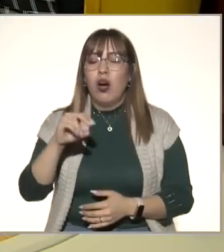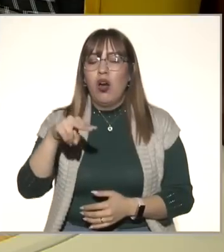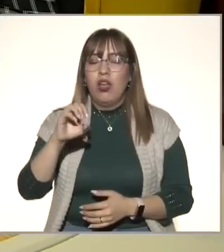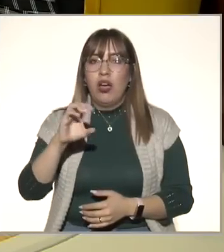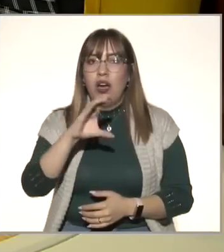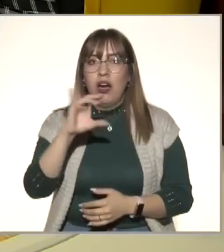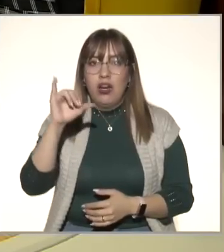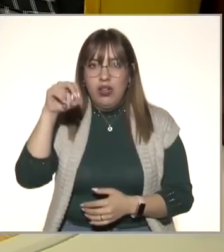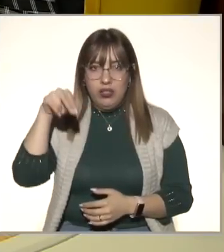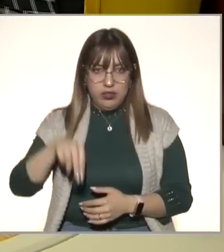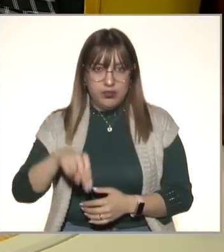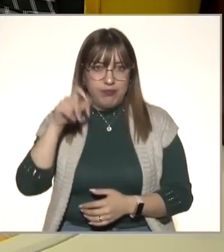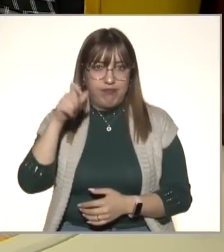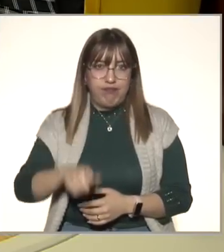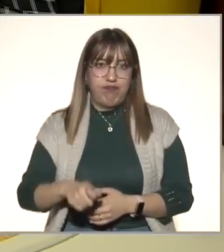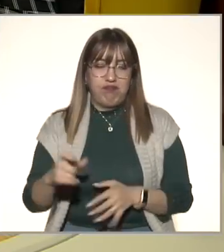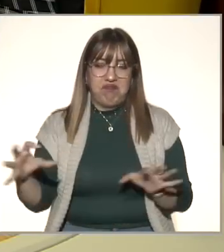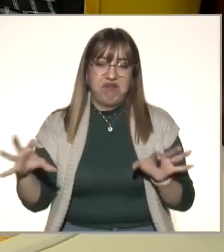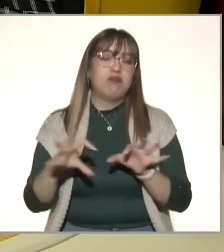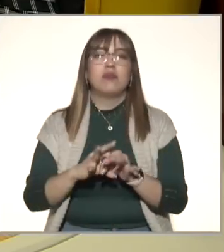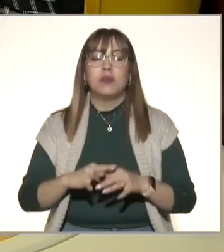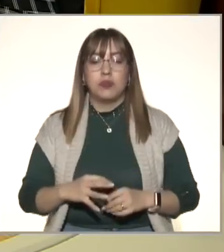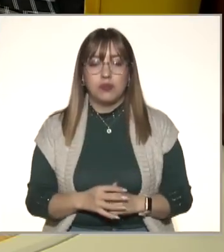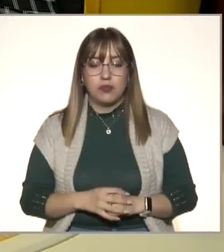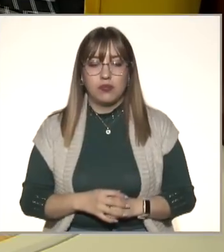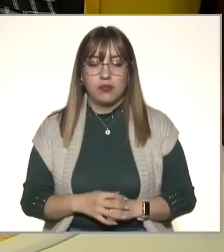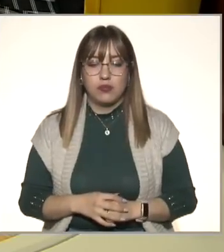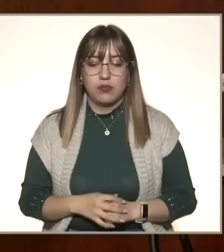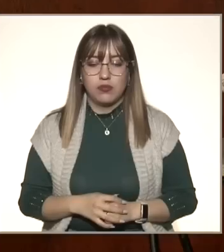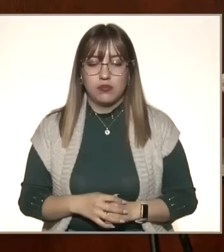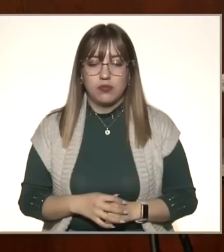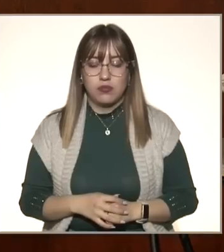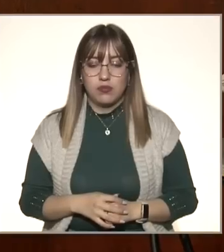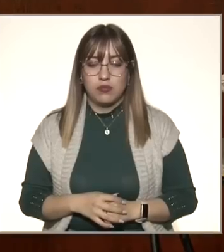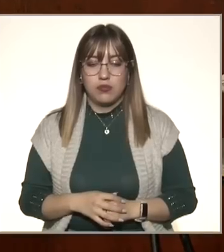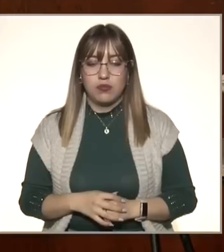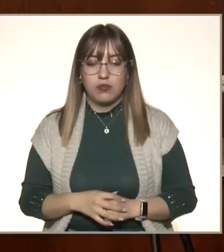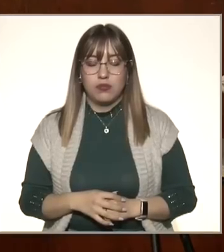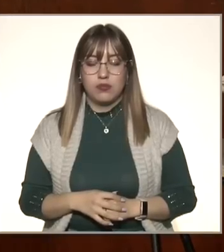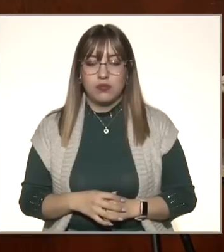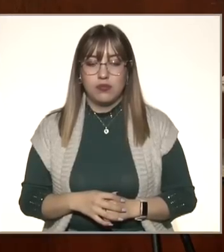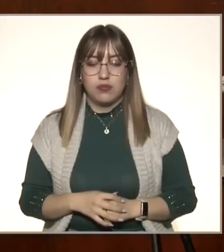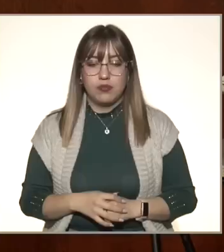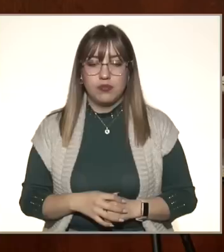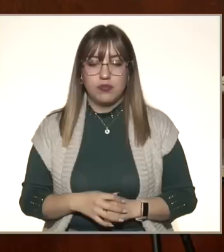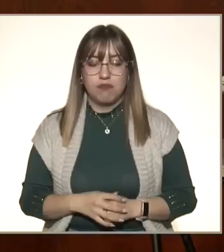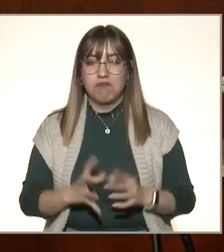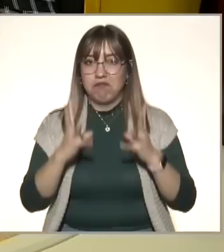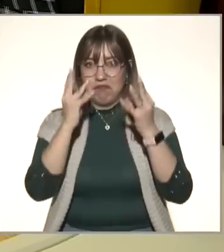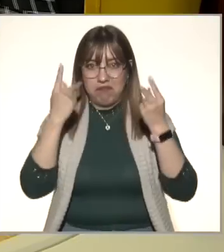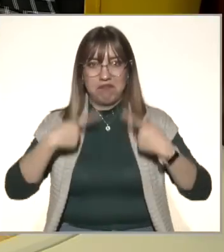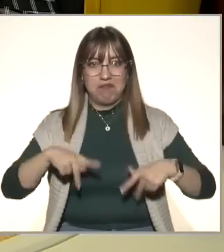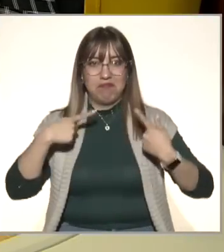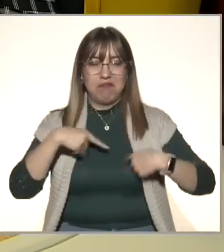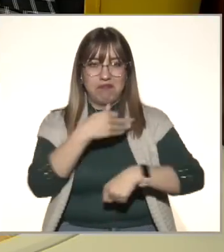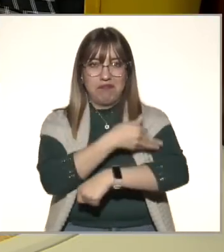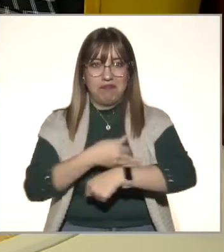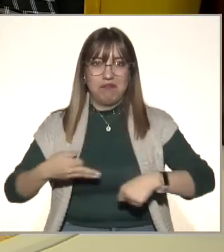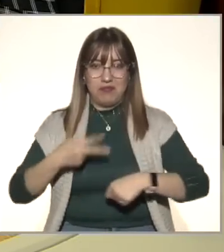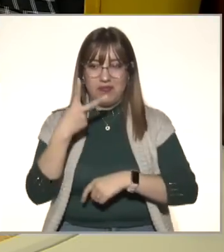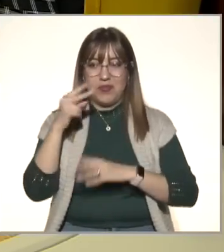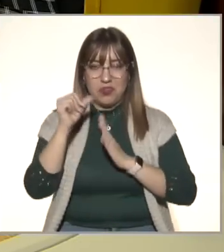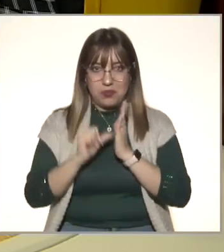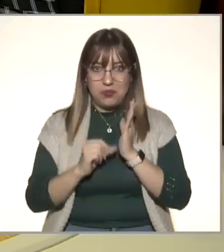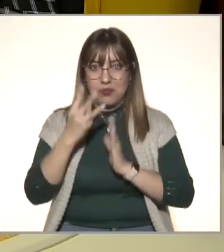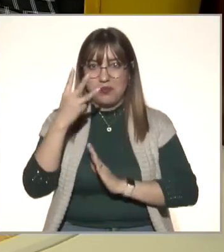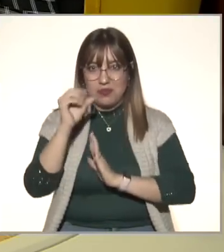práctico. Imaginemos que estamos platicábamos todos que casi todas las familias definimos que vamos a cenar 1 mes o 2 meses antes. Sí existe esta reunión o